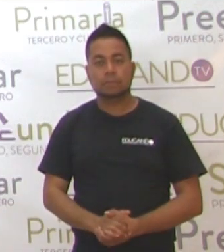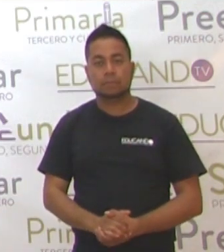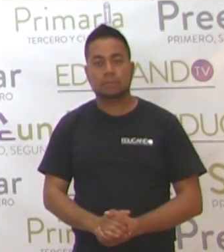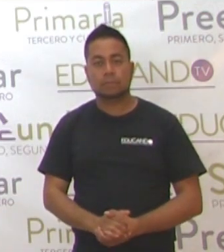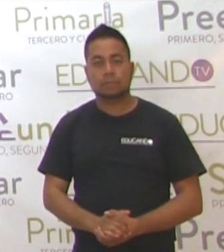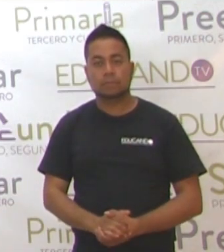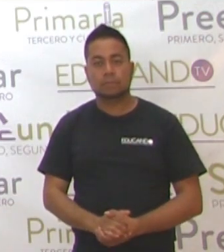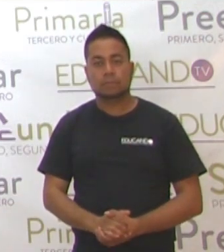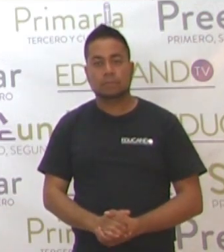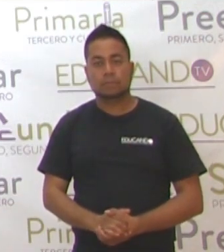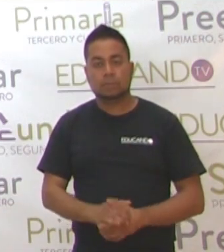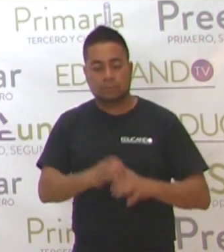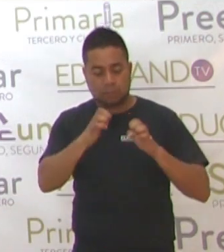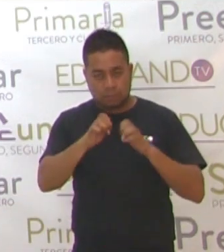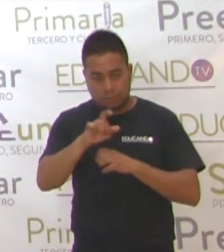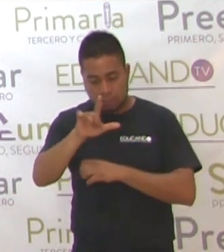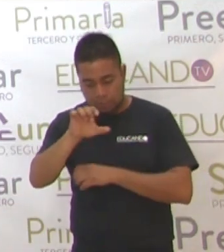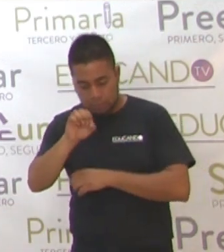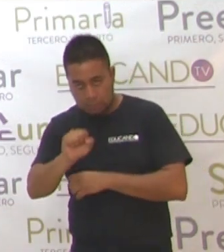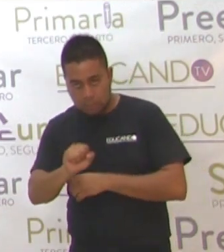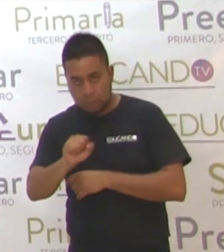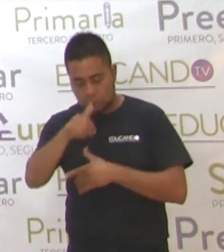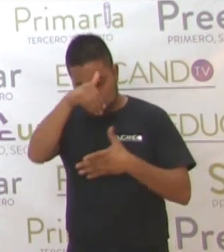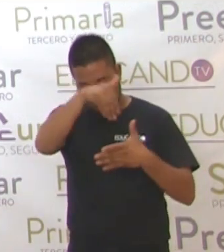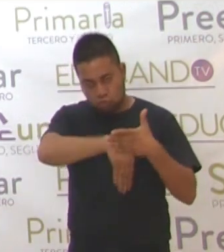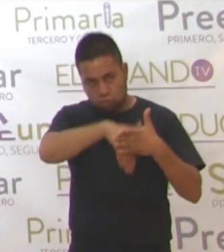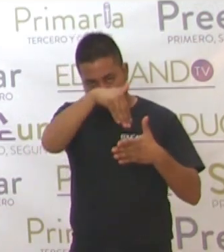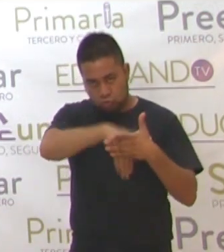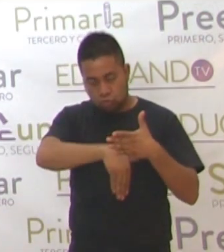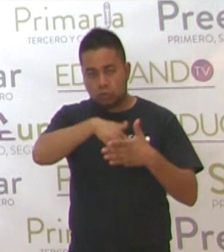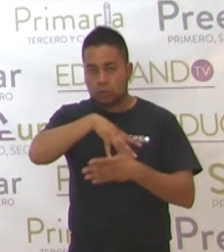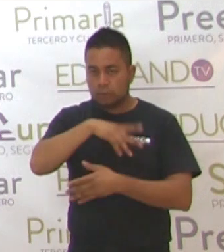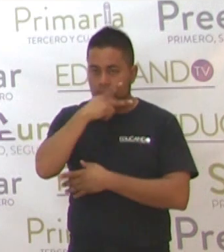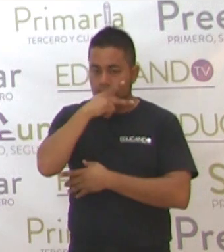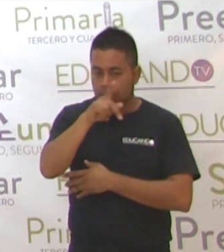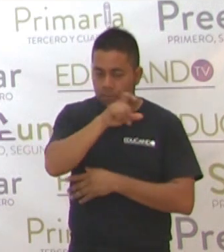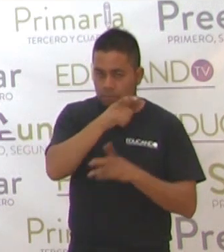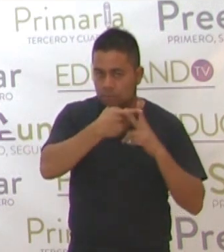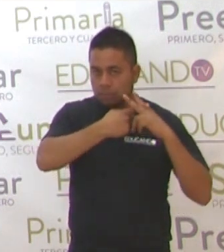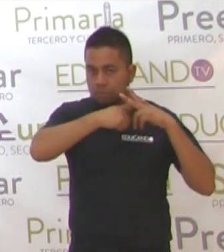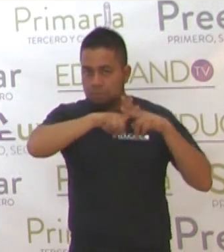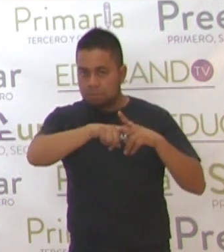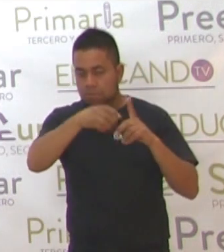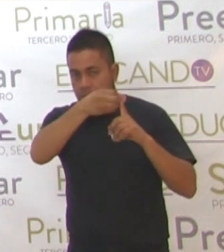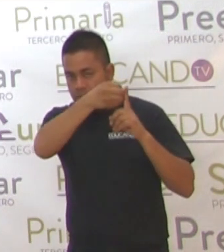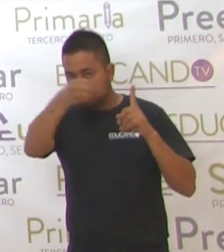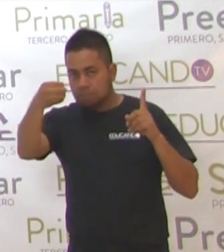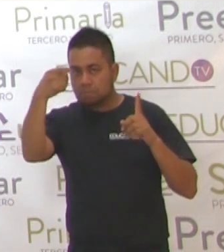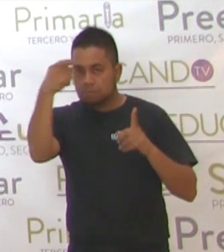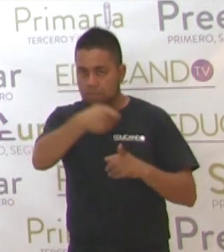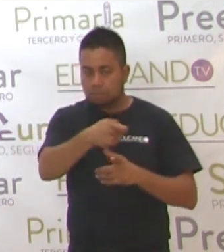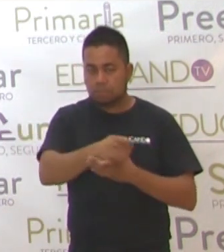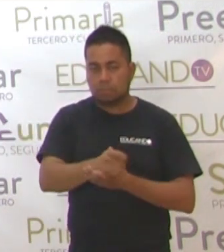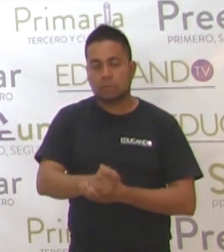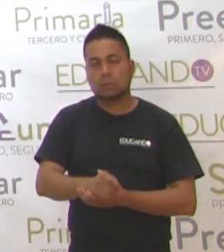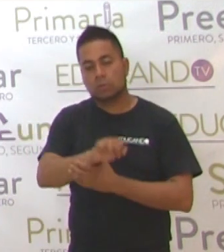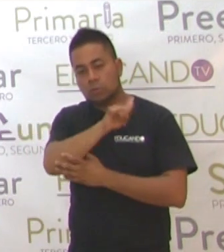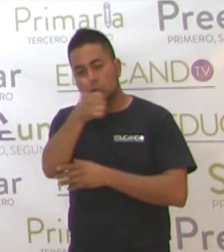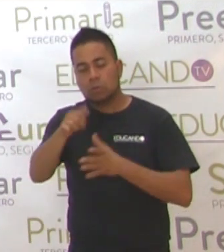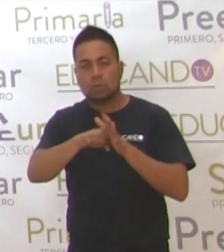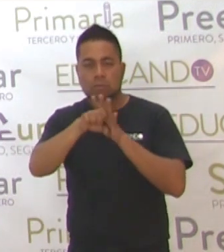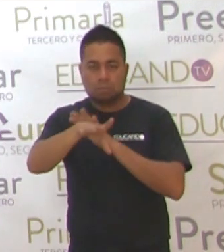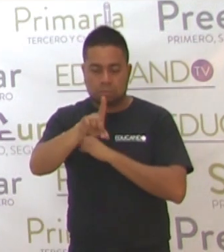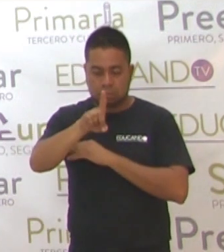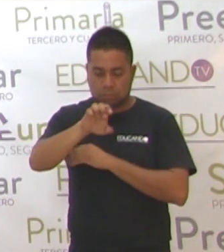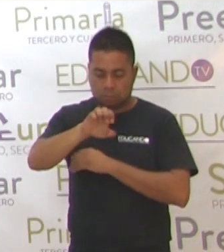están los sobres tenemos un díptico al inicio de nuestra oración y otro eléctrico más